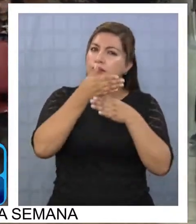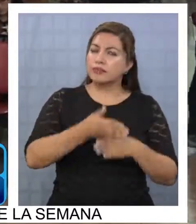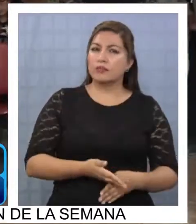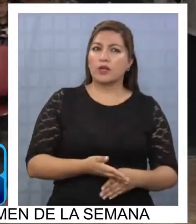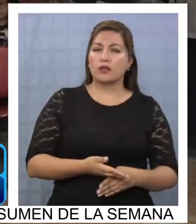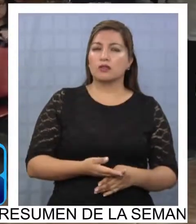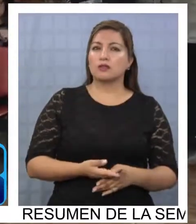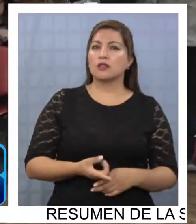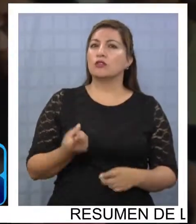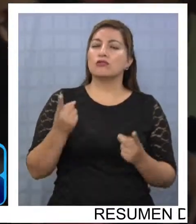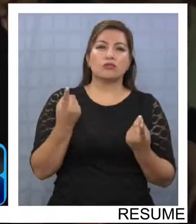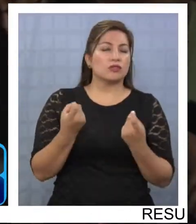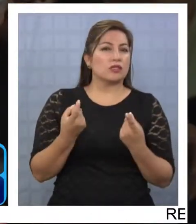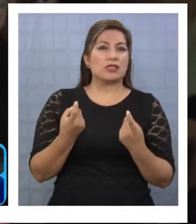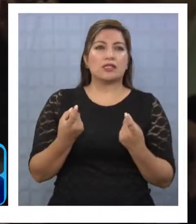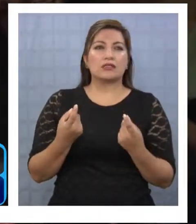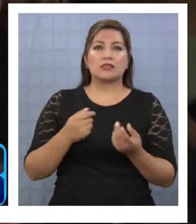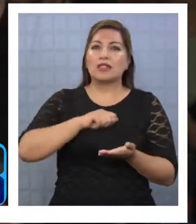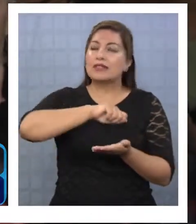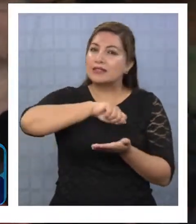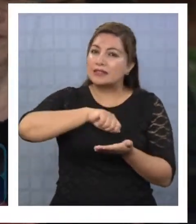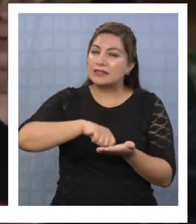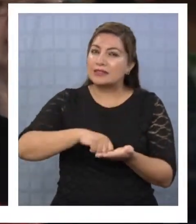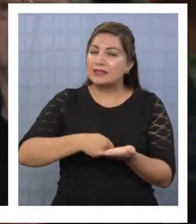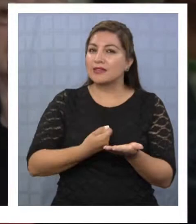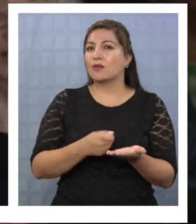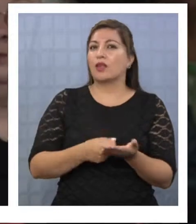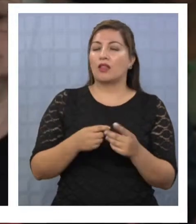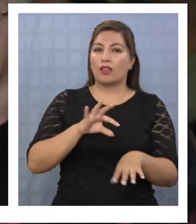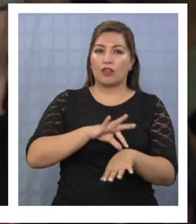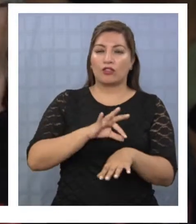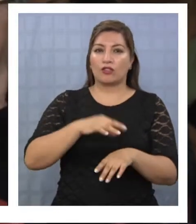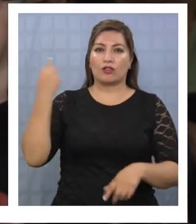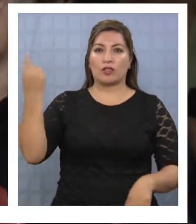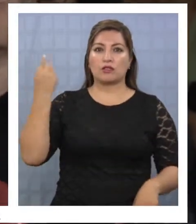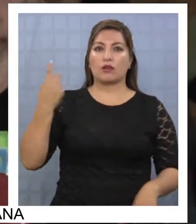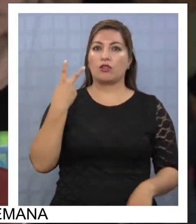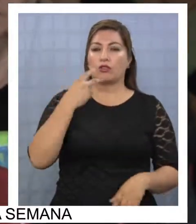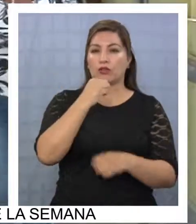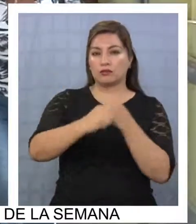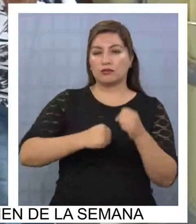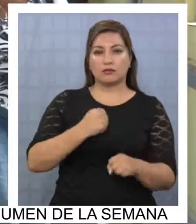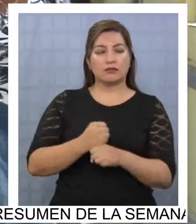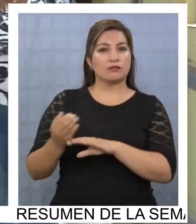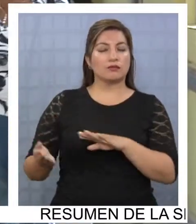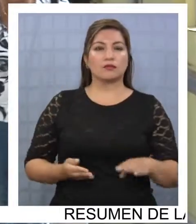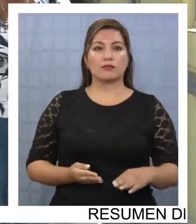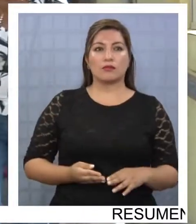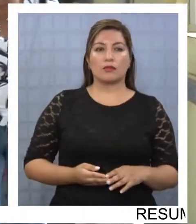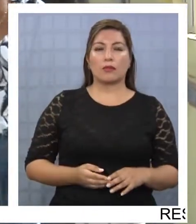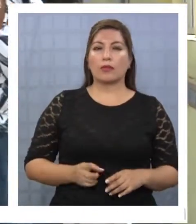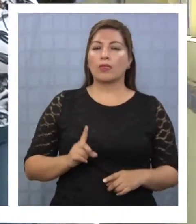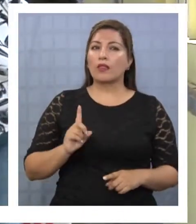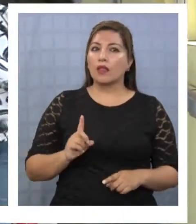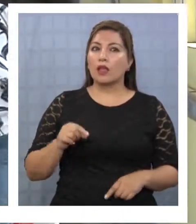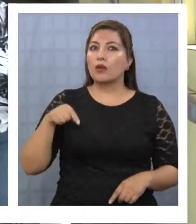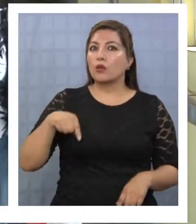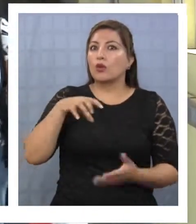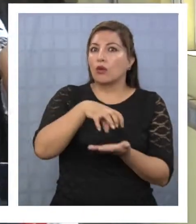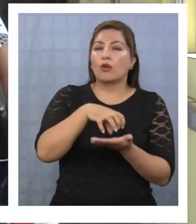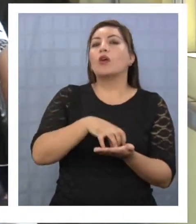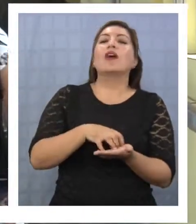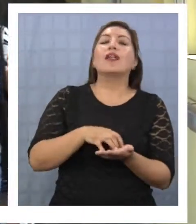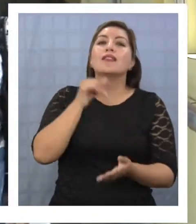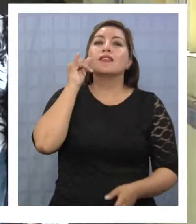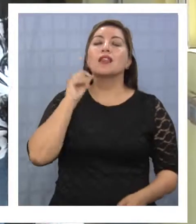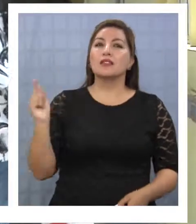de que hayan aprobado el examen médico nacional por un periodo de dos años. En una zona extrema como Tarapacá y